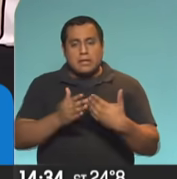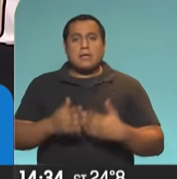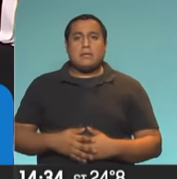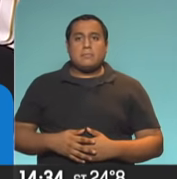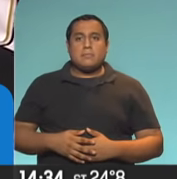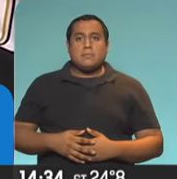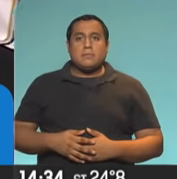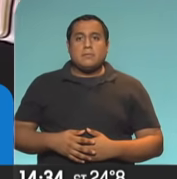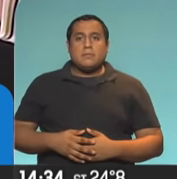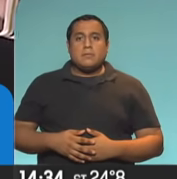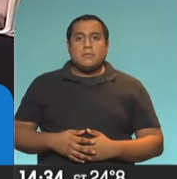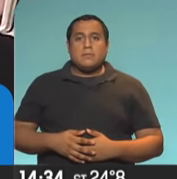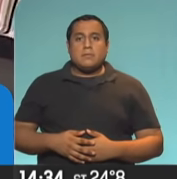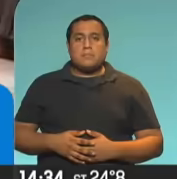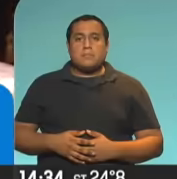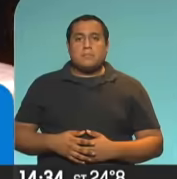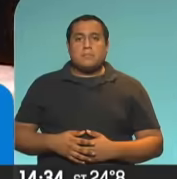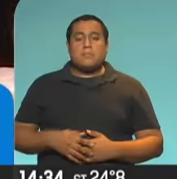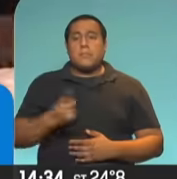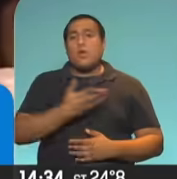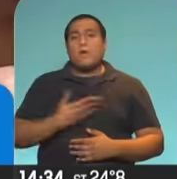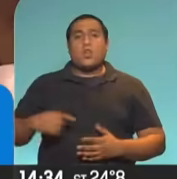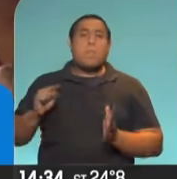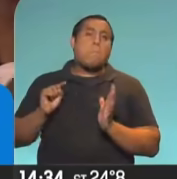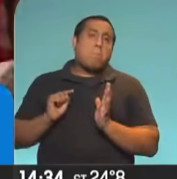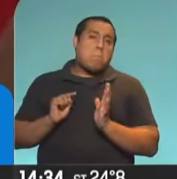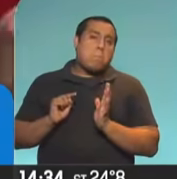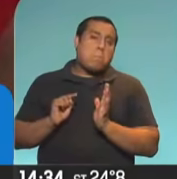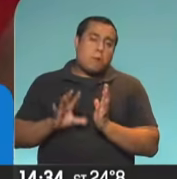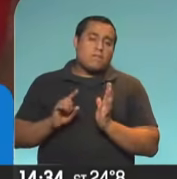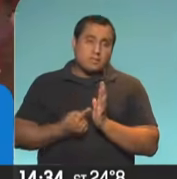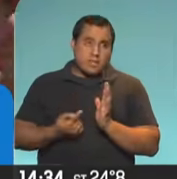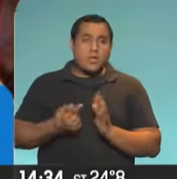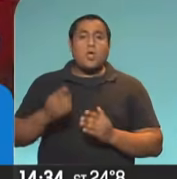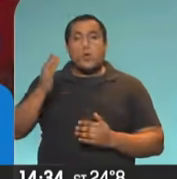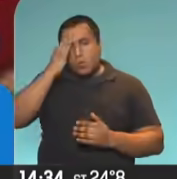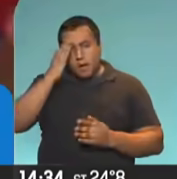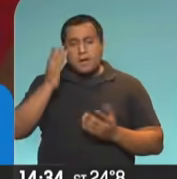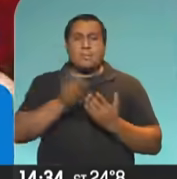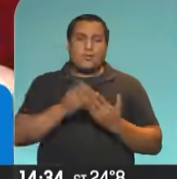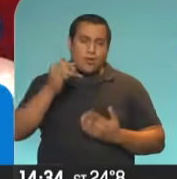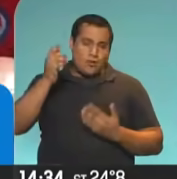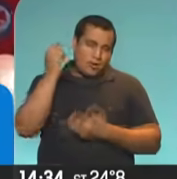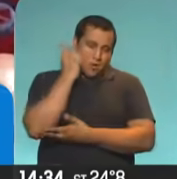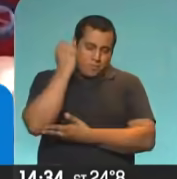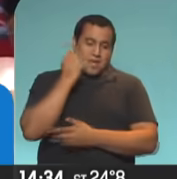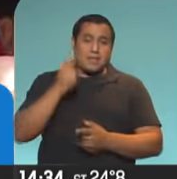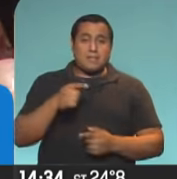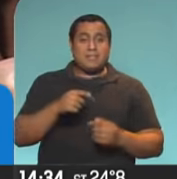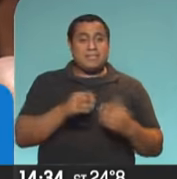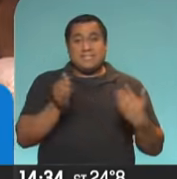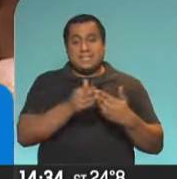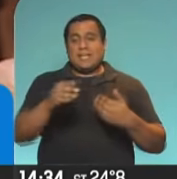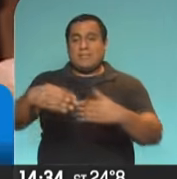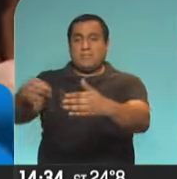de donde, y el gobernador de la provincia de Buenos Aires, también Guzmán, el ministro de Economía, a metros de la Capilla Ardiente, seguramente esperando